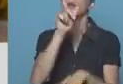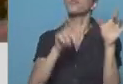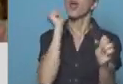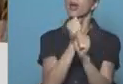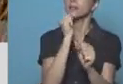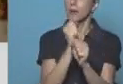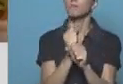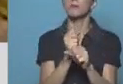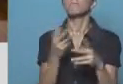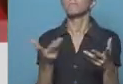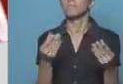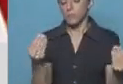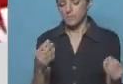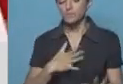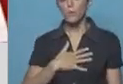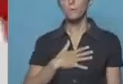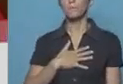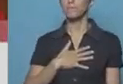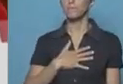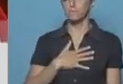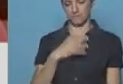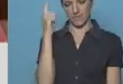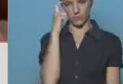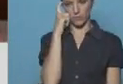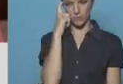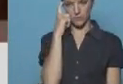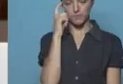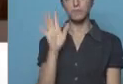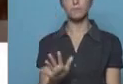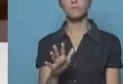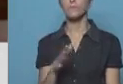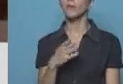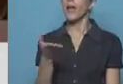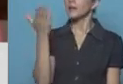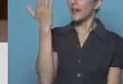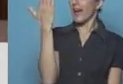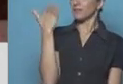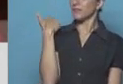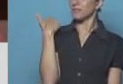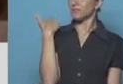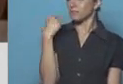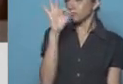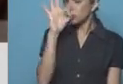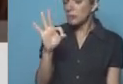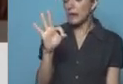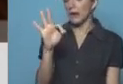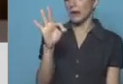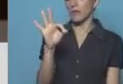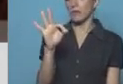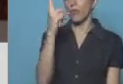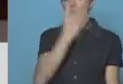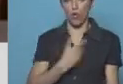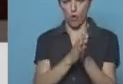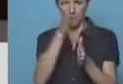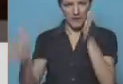Porque pienso, ¿no?, que nunca hemos tenido tampoco un periodo de gobierno,